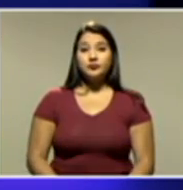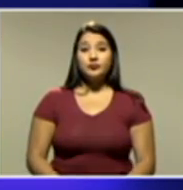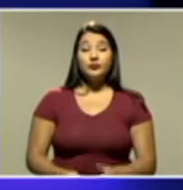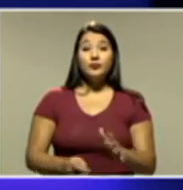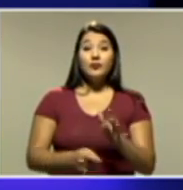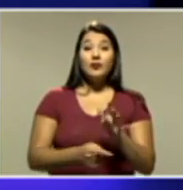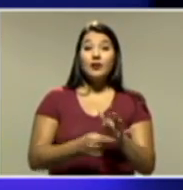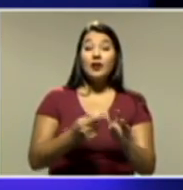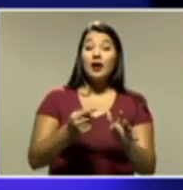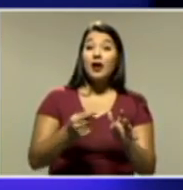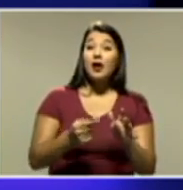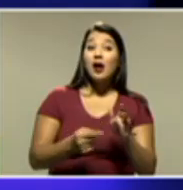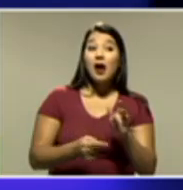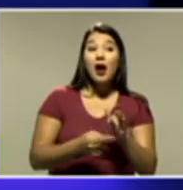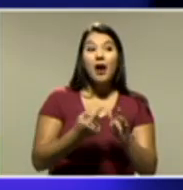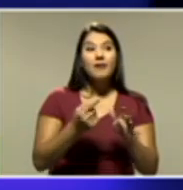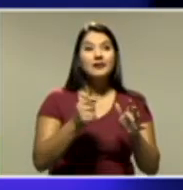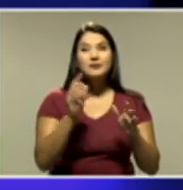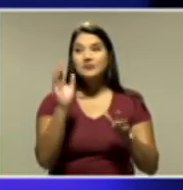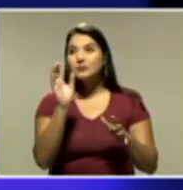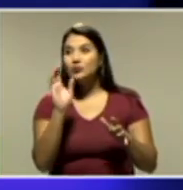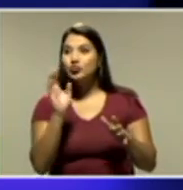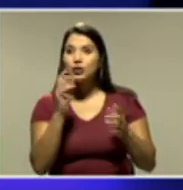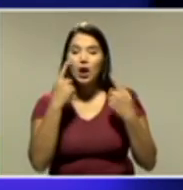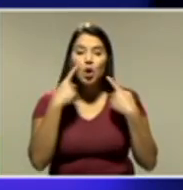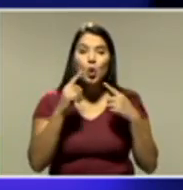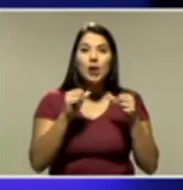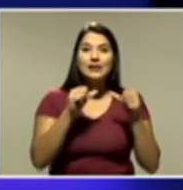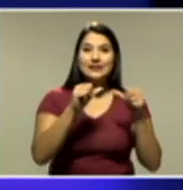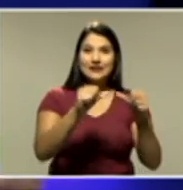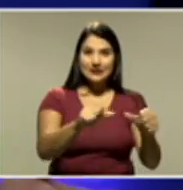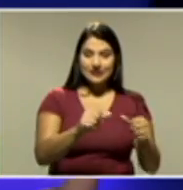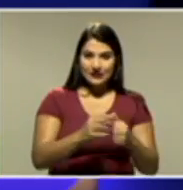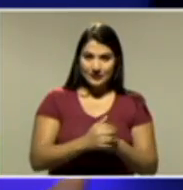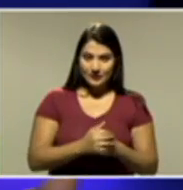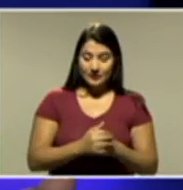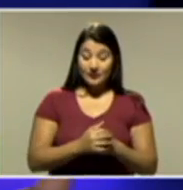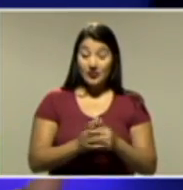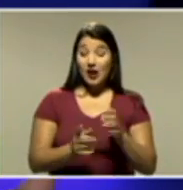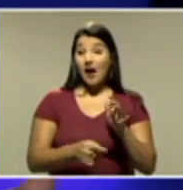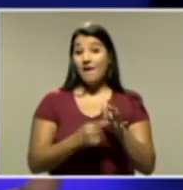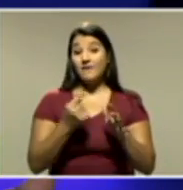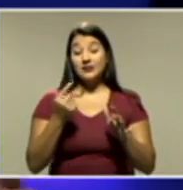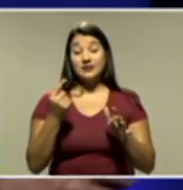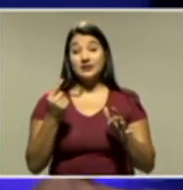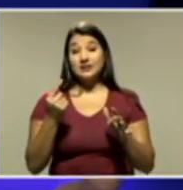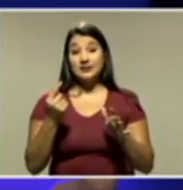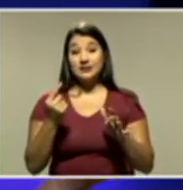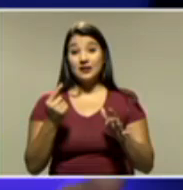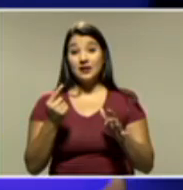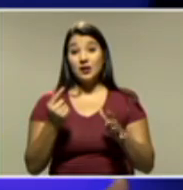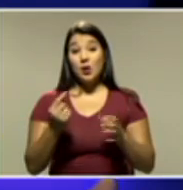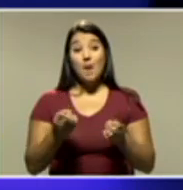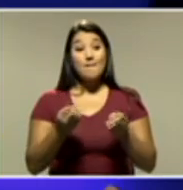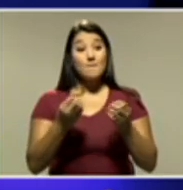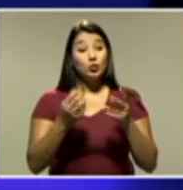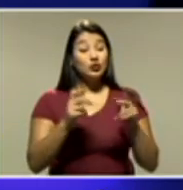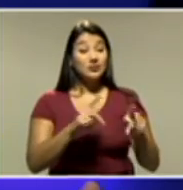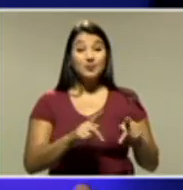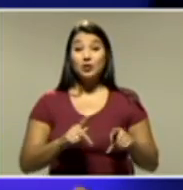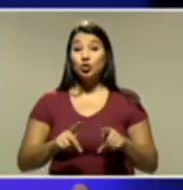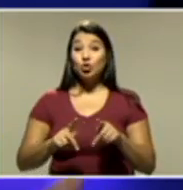estas continuidades de reelección. A veces el alto número de